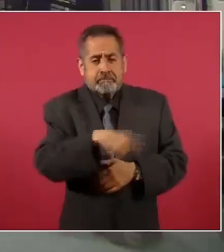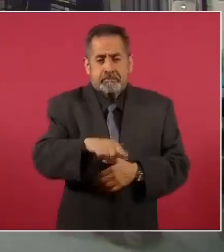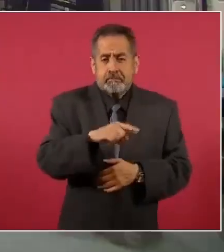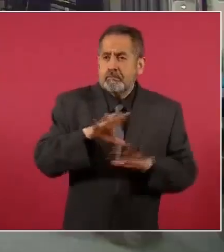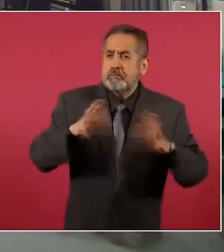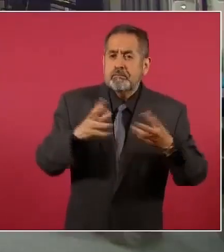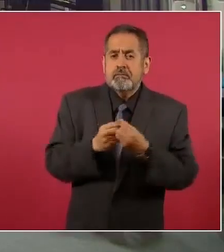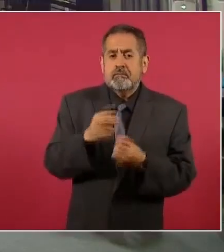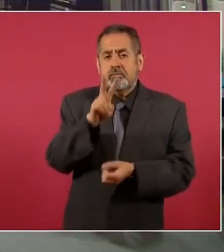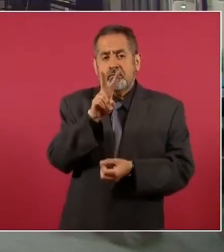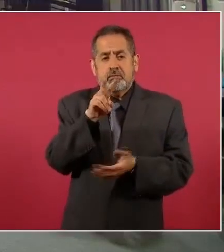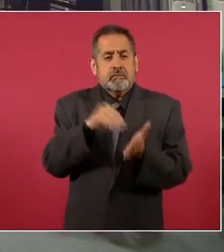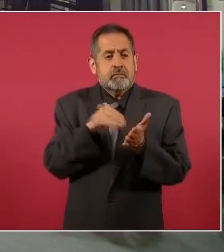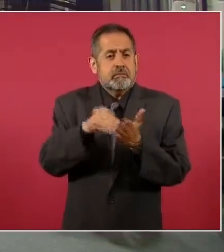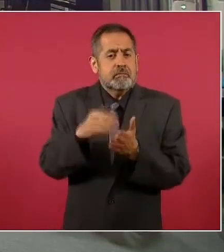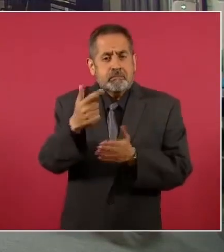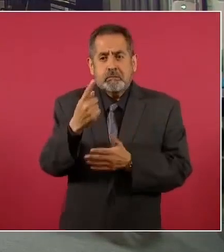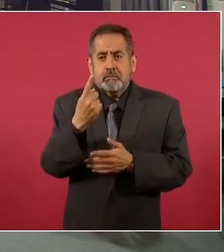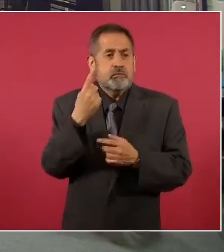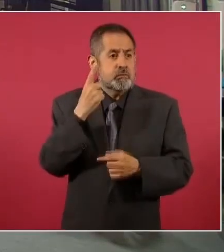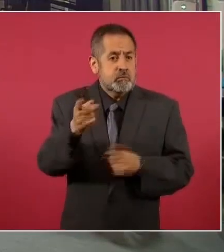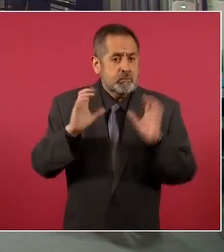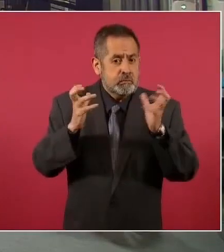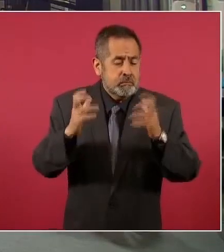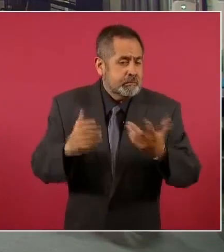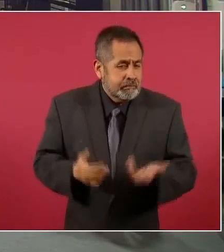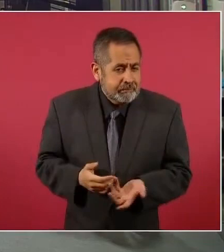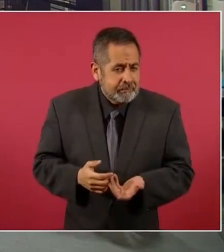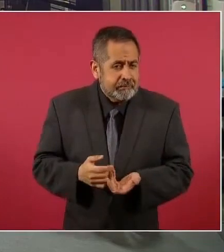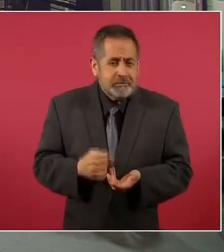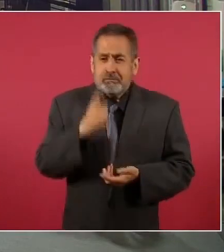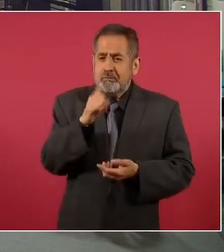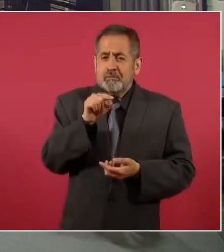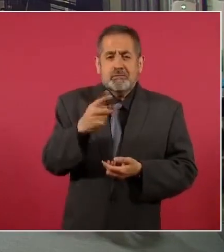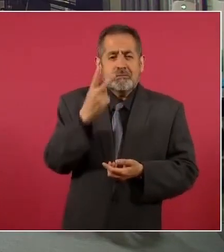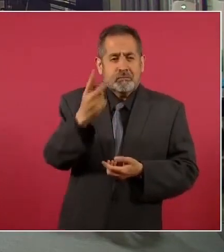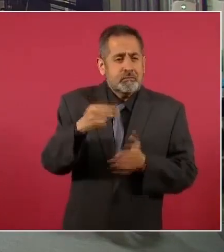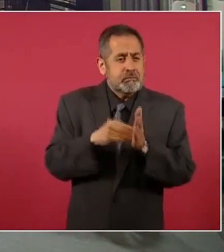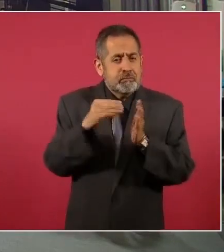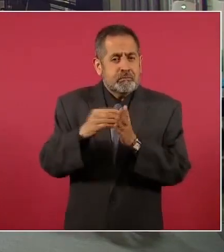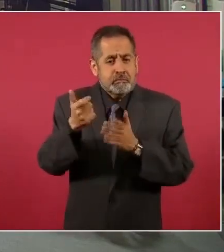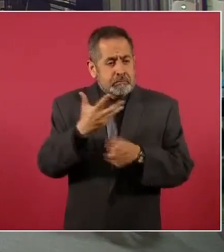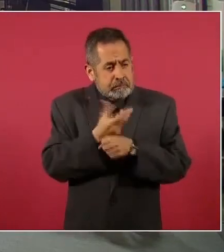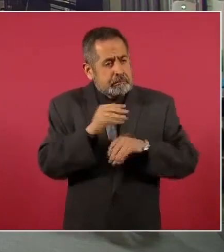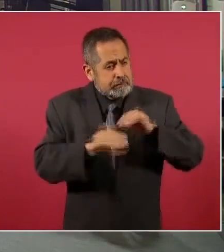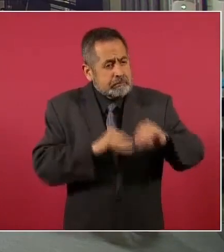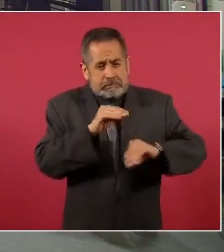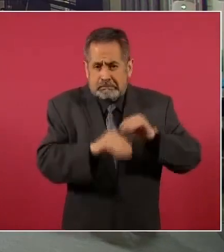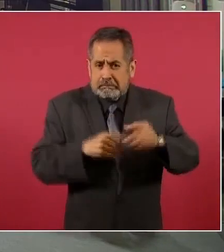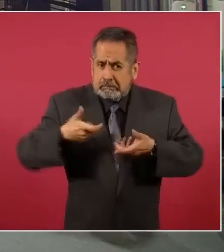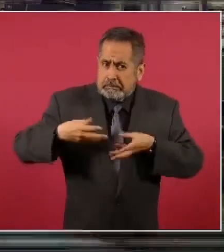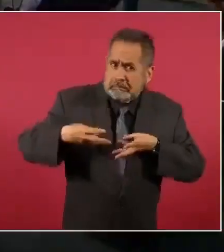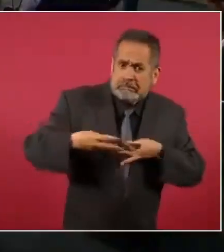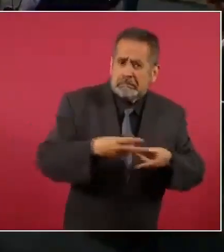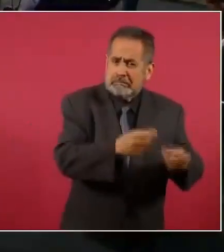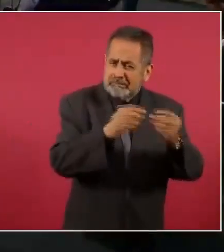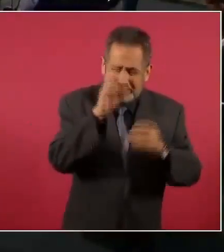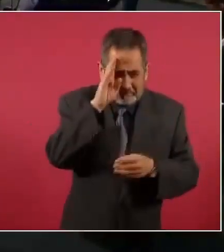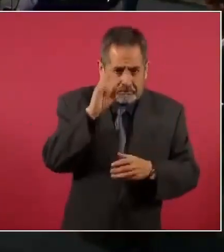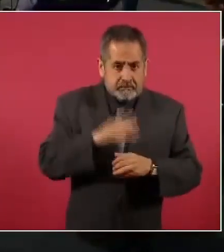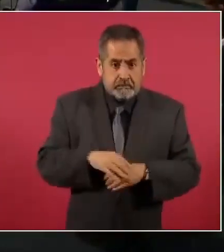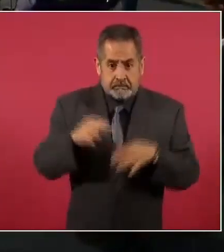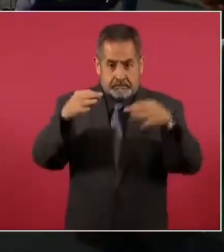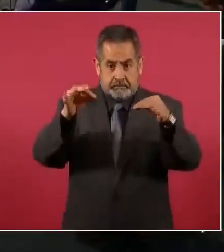2 millones de pesos por patrulla. Esto es 1.2 millones de pesos de mantenimiento, presidente. Presidente, aquí hay dos simples